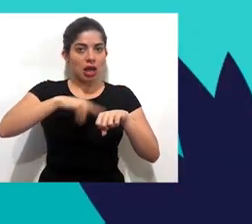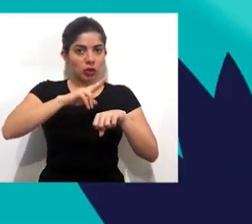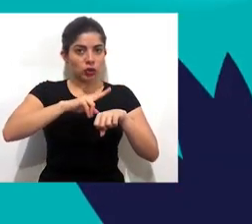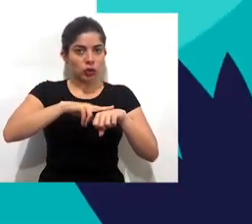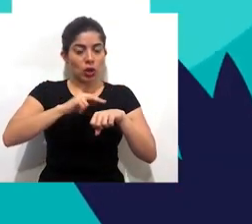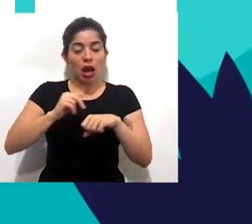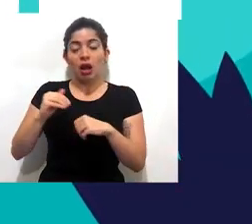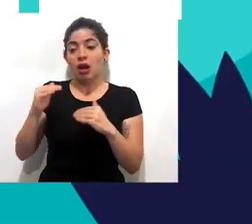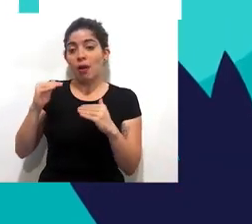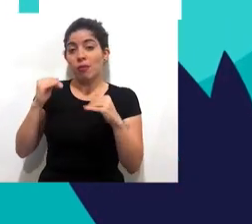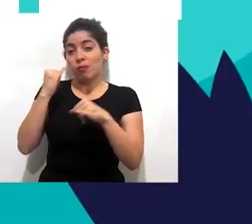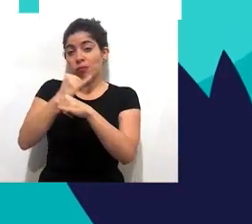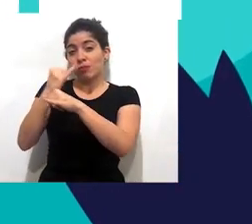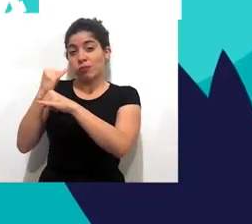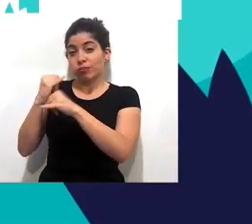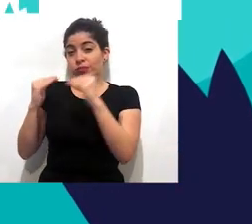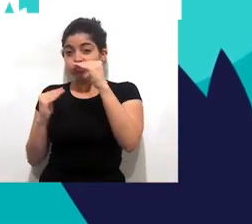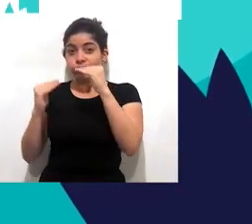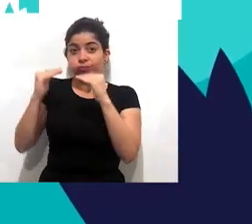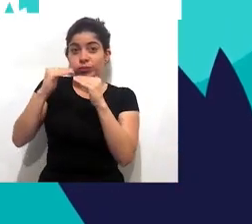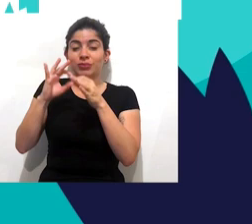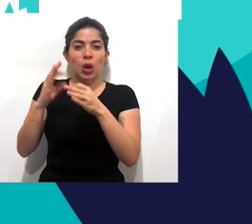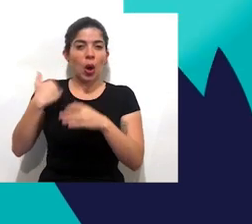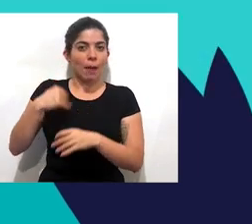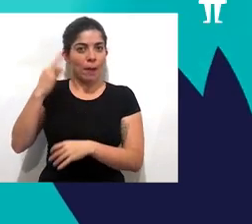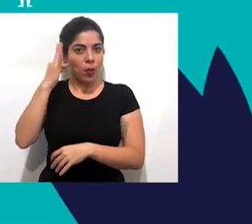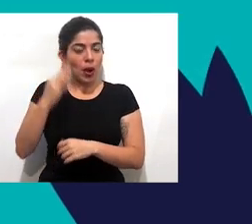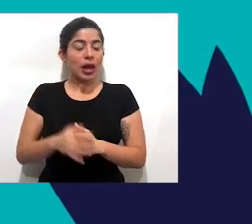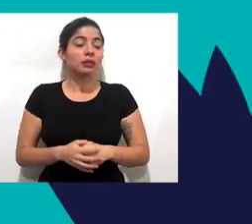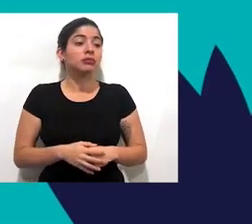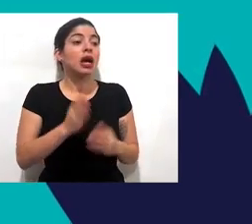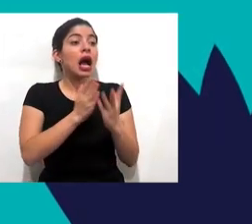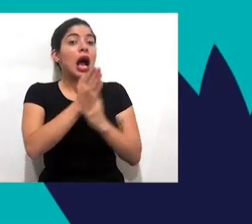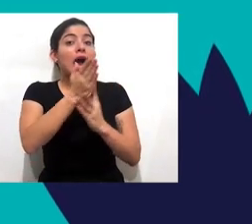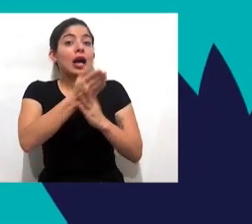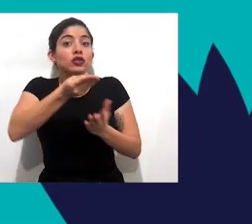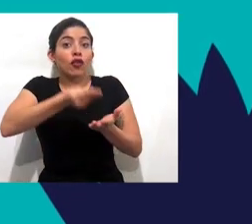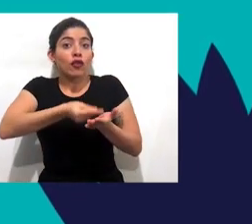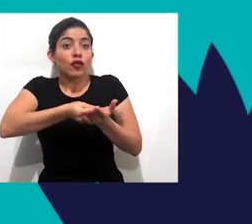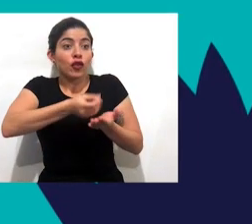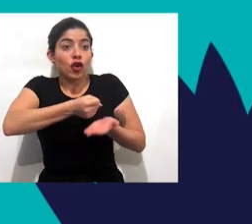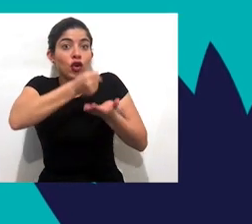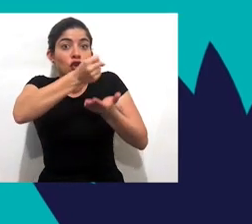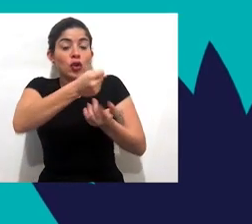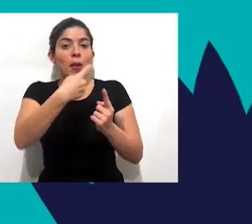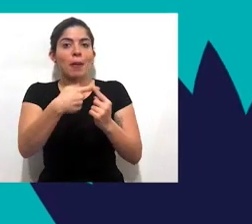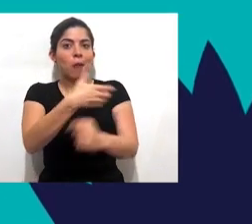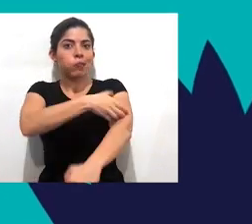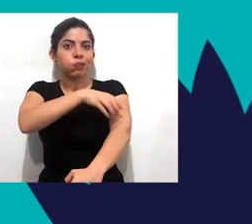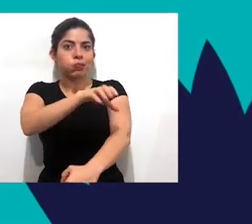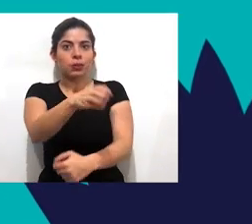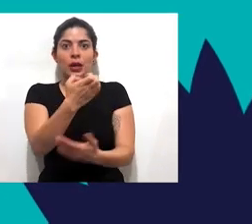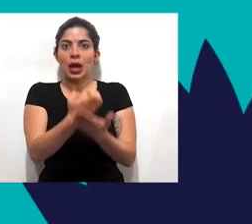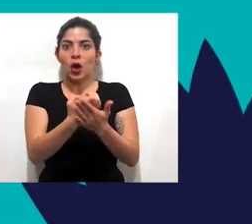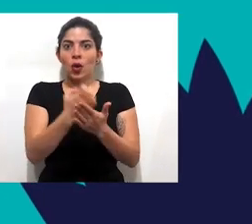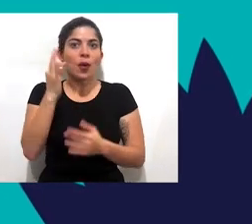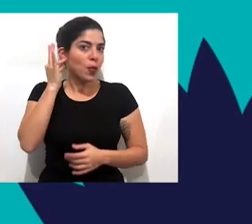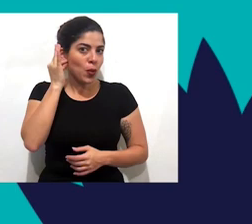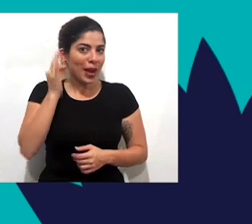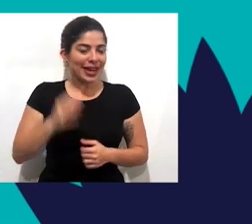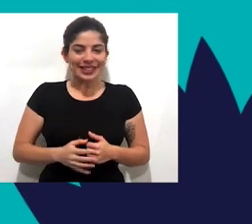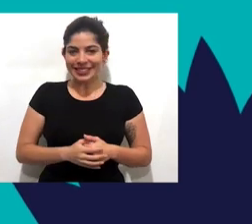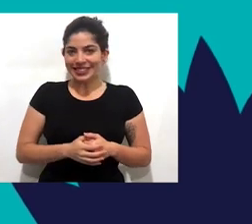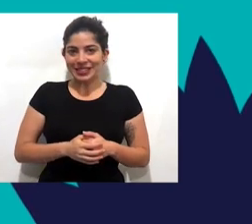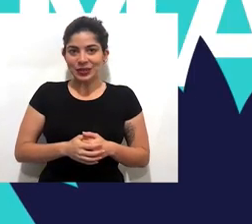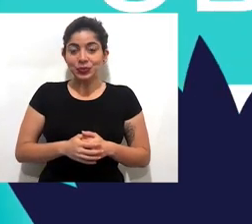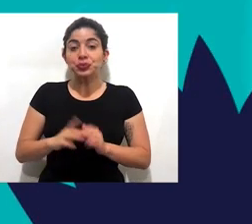nacional, reducir las brechas institucionales de género, fortalecer el acceso a financiamiento y el empoderamiento económico